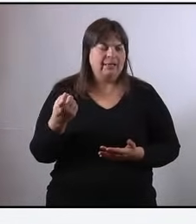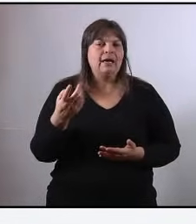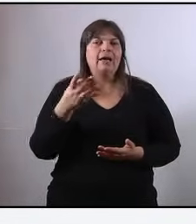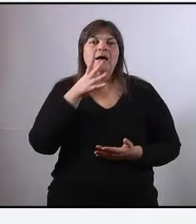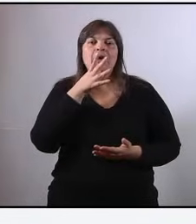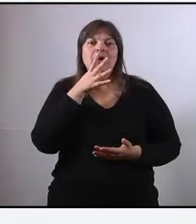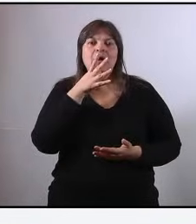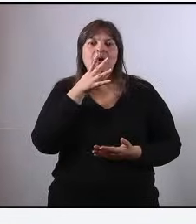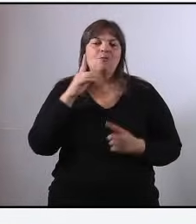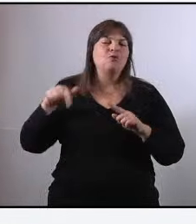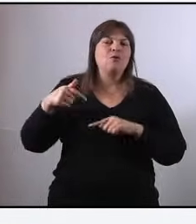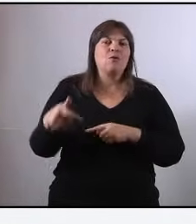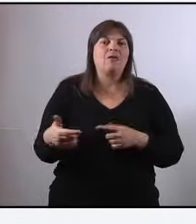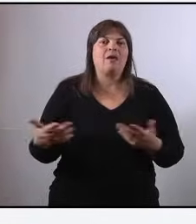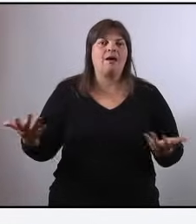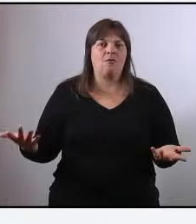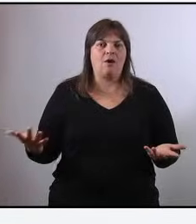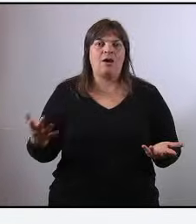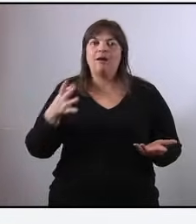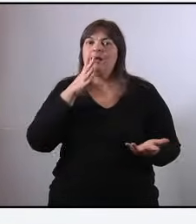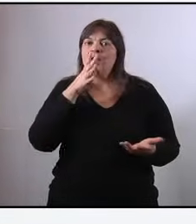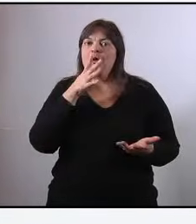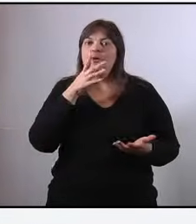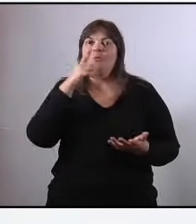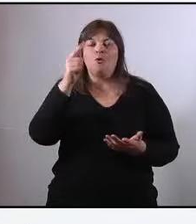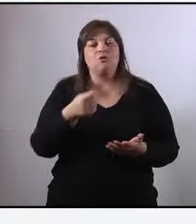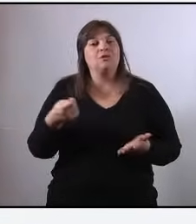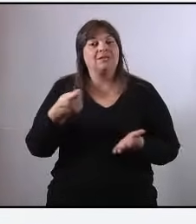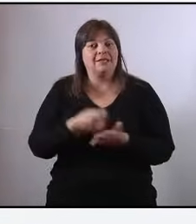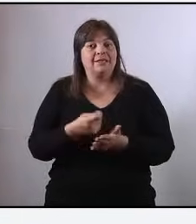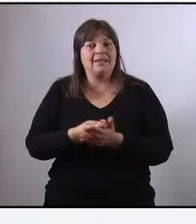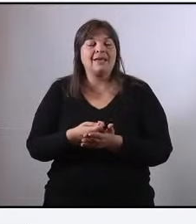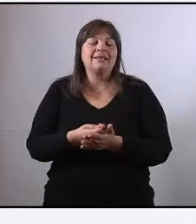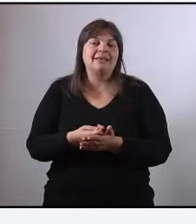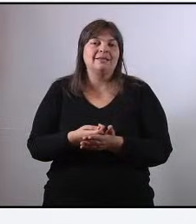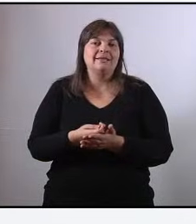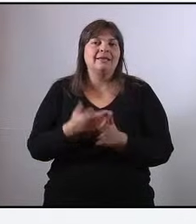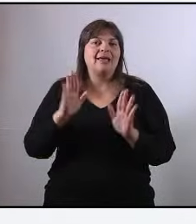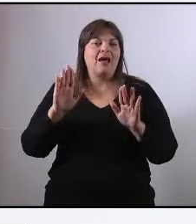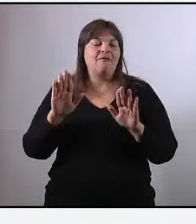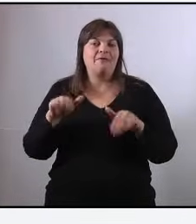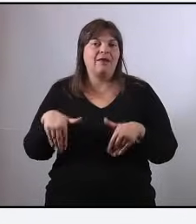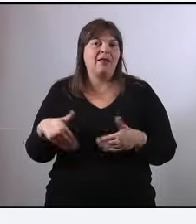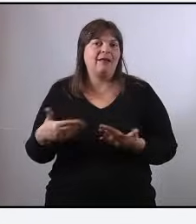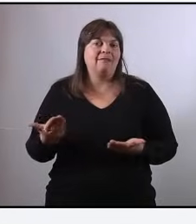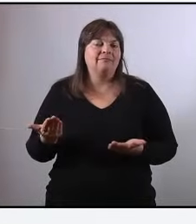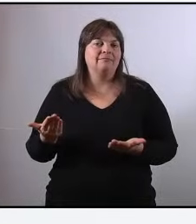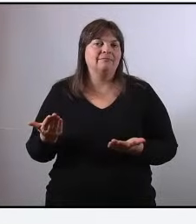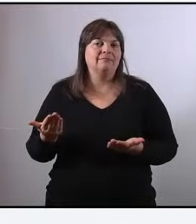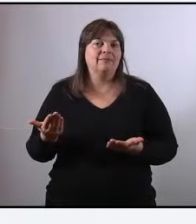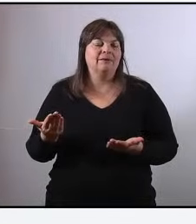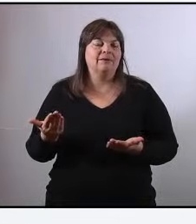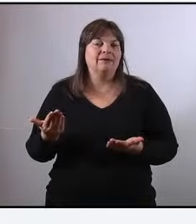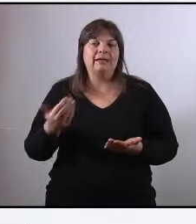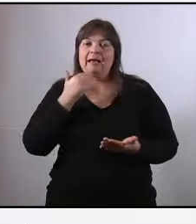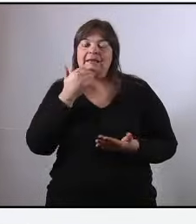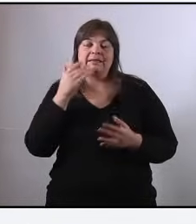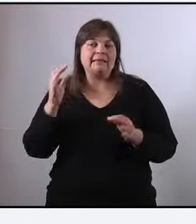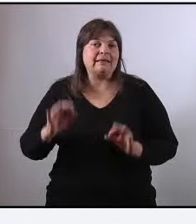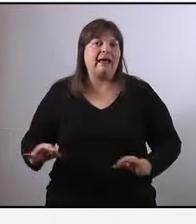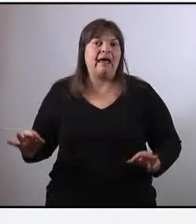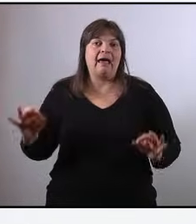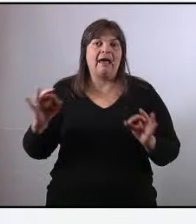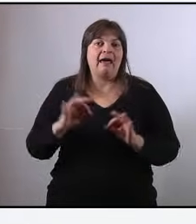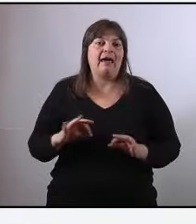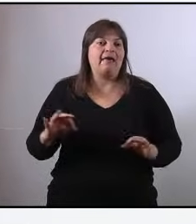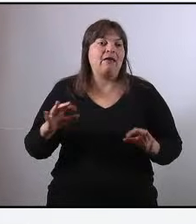derivado principalmente de haber bonificado las tasas y de no haber compensado prácticamente nunca, prácticamente nada, a